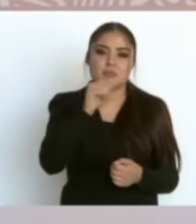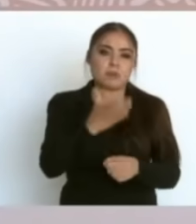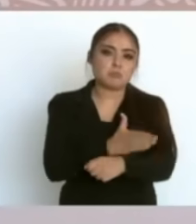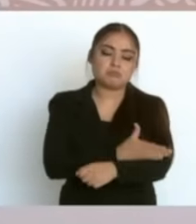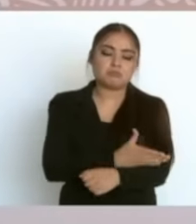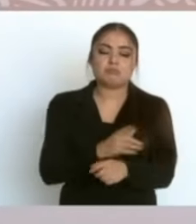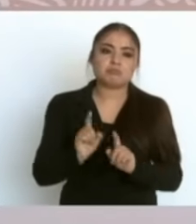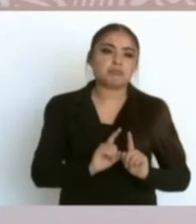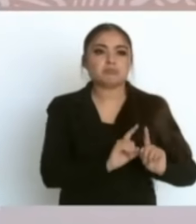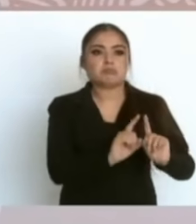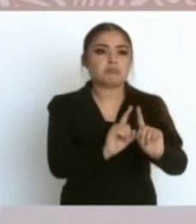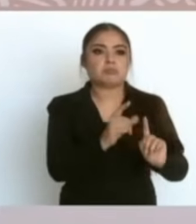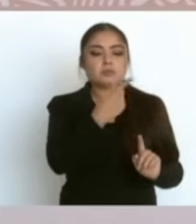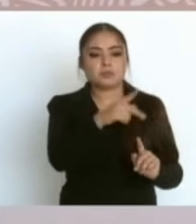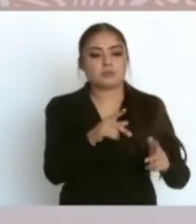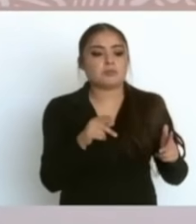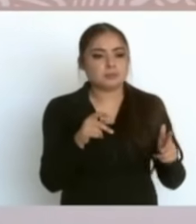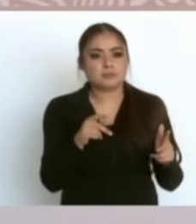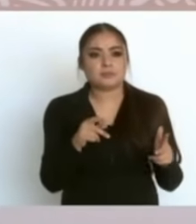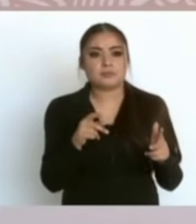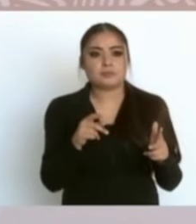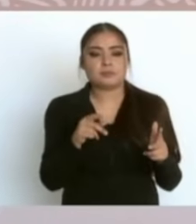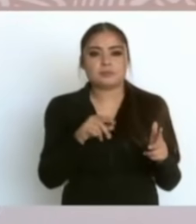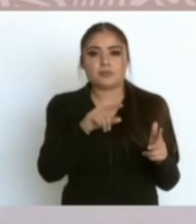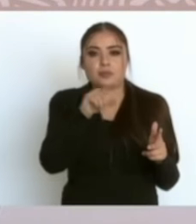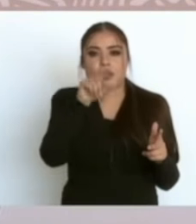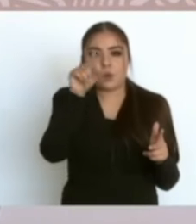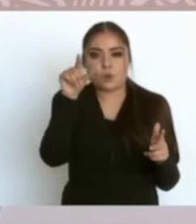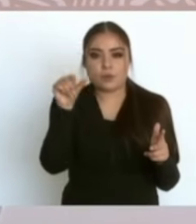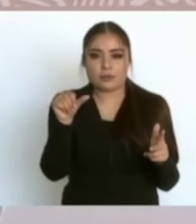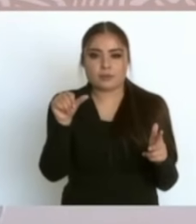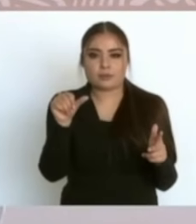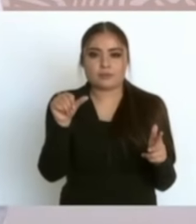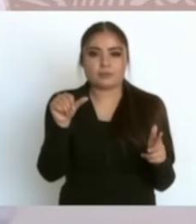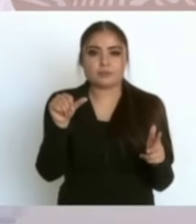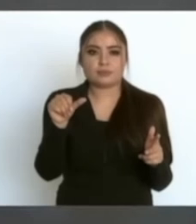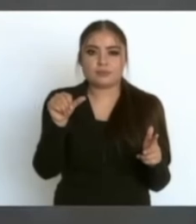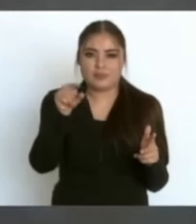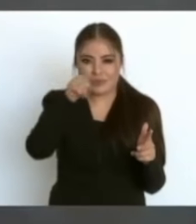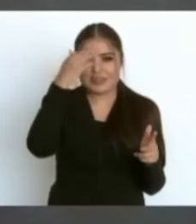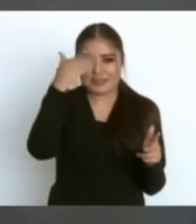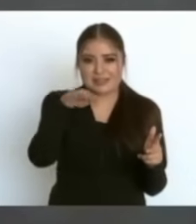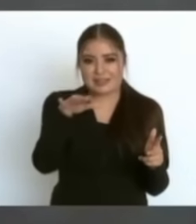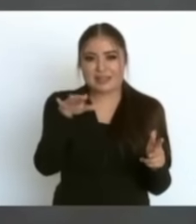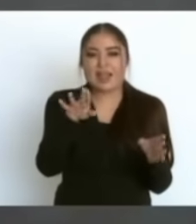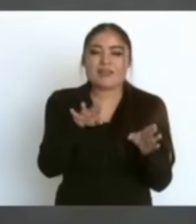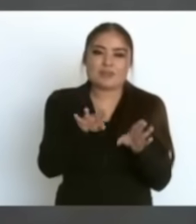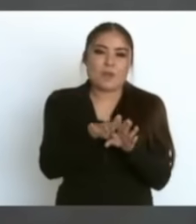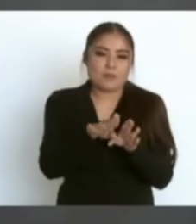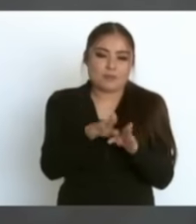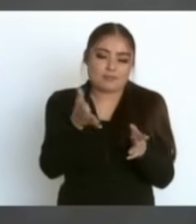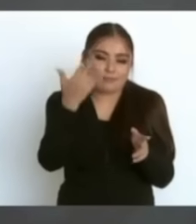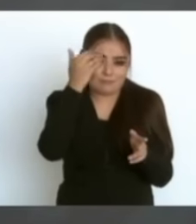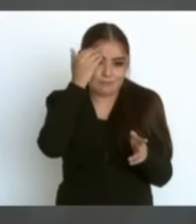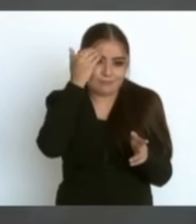en esa gira y este ustedes saben cómo son